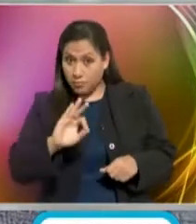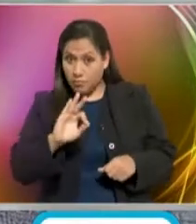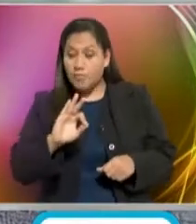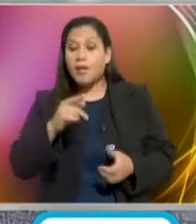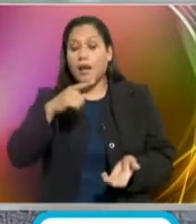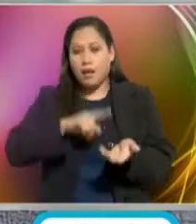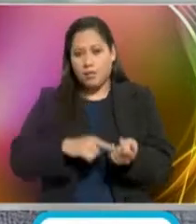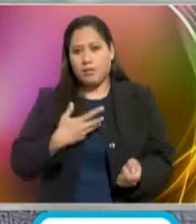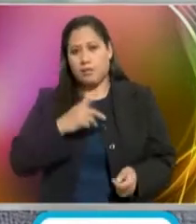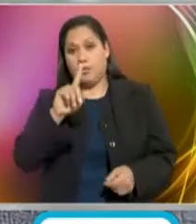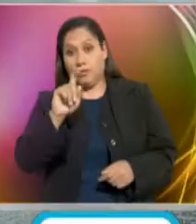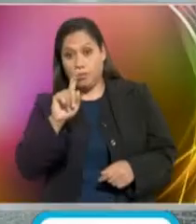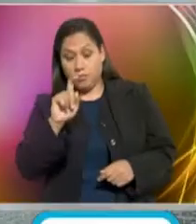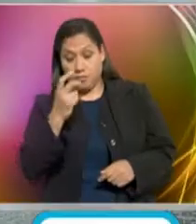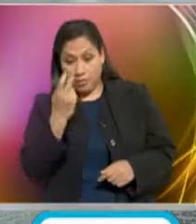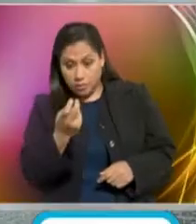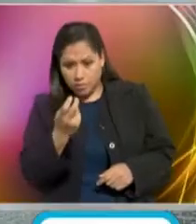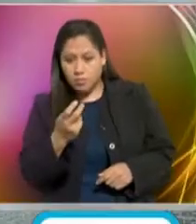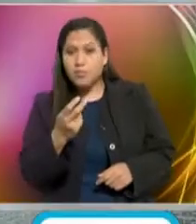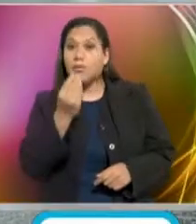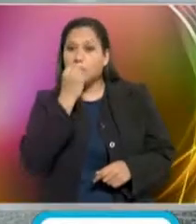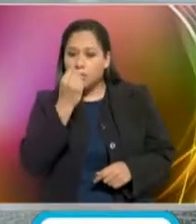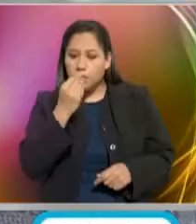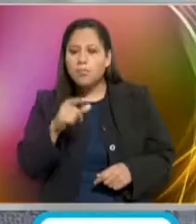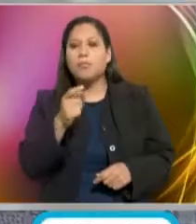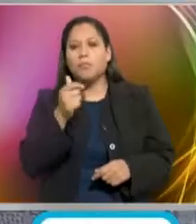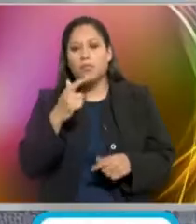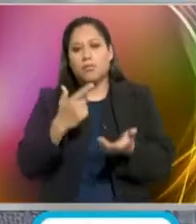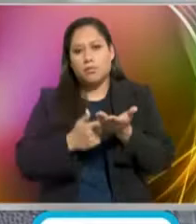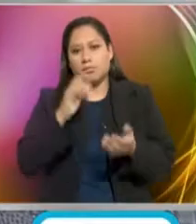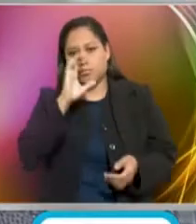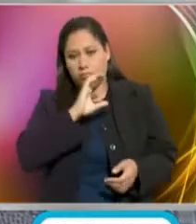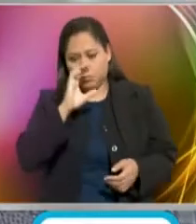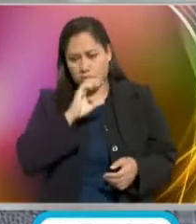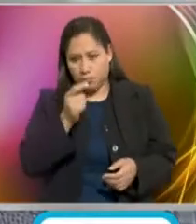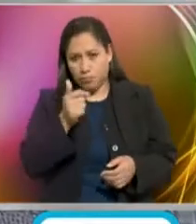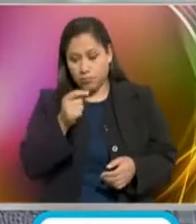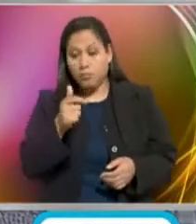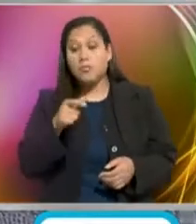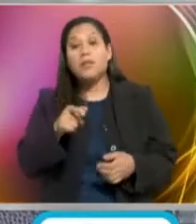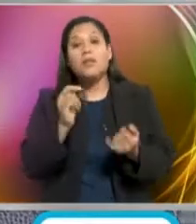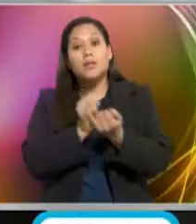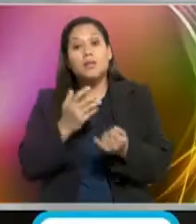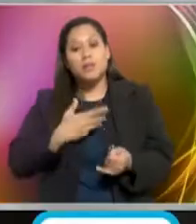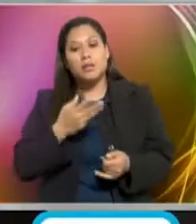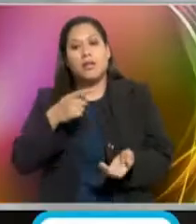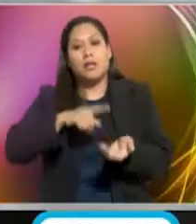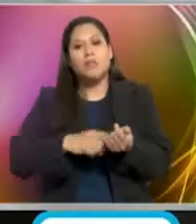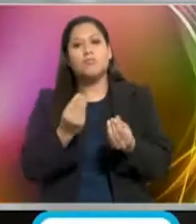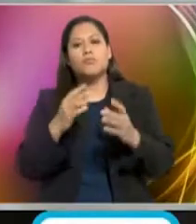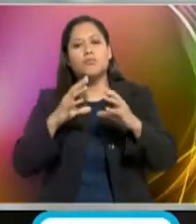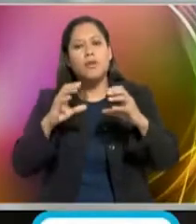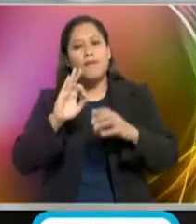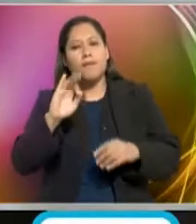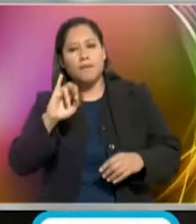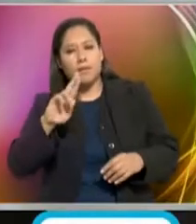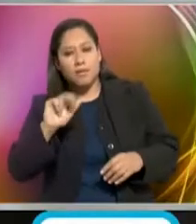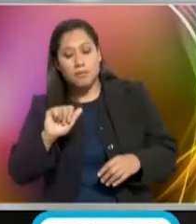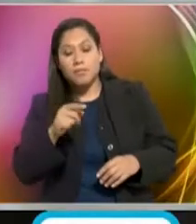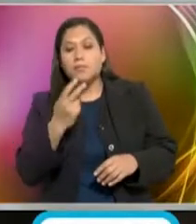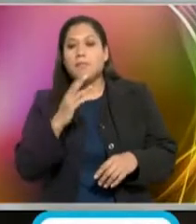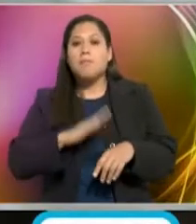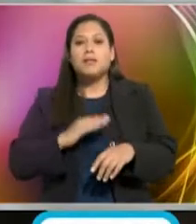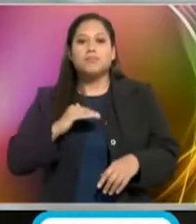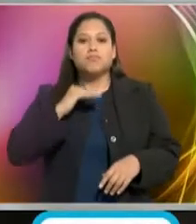agua. Entonces eso le hace un alimento poco calórico y también tiene mucha fibra. Entonces eso nos va a dar mucha más saciedad,